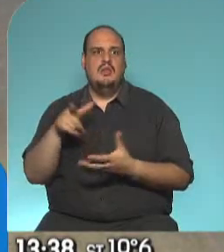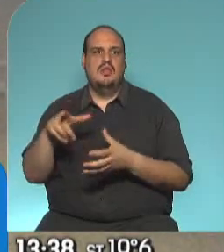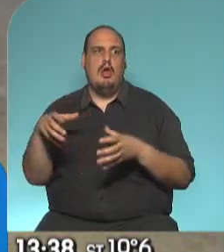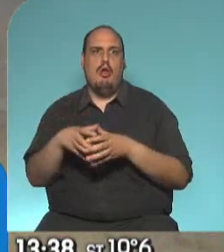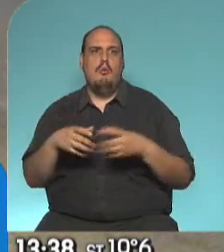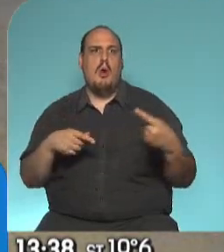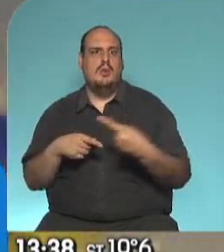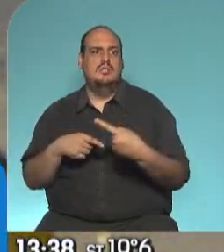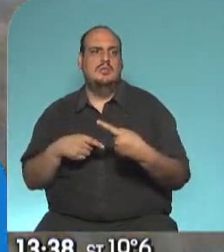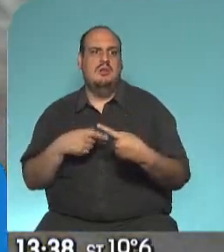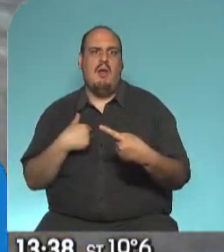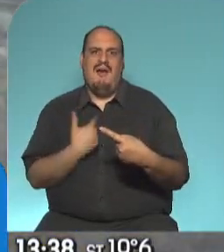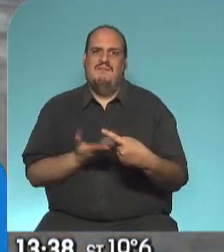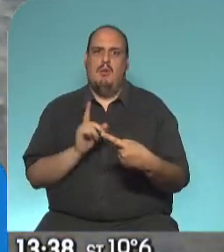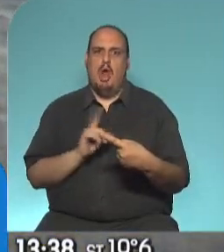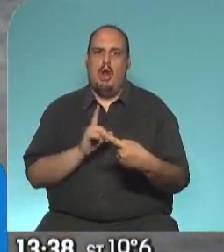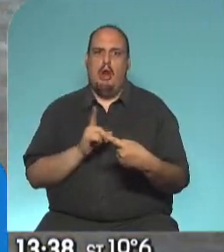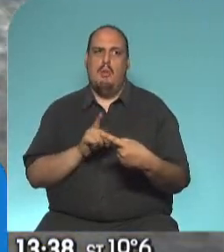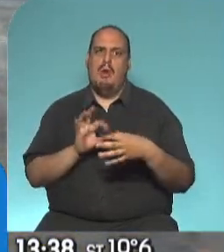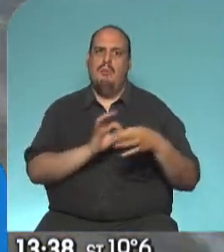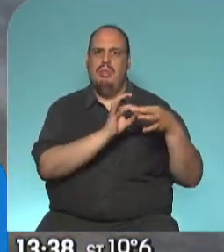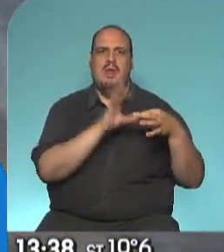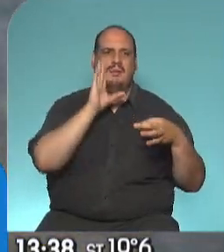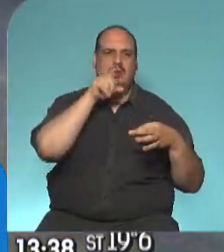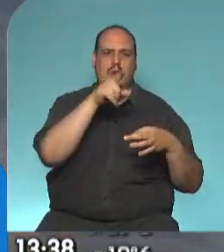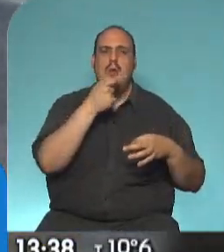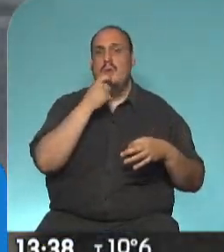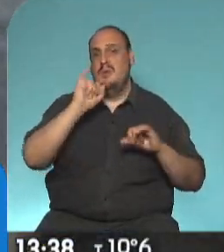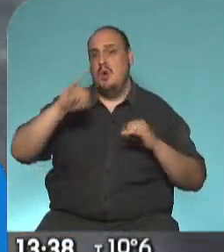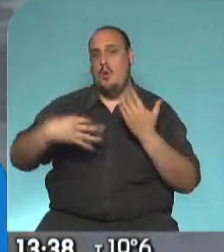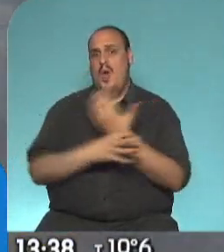la oposición que están absolutamente ligados a Estados Unidos, como es el caso del propio Juan Guaidó, ¿no?